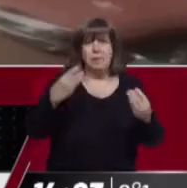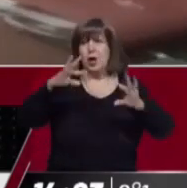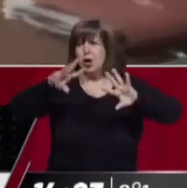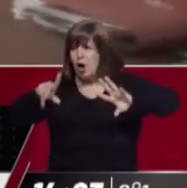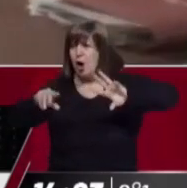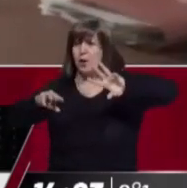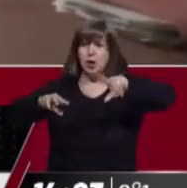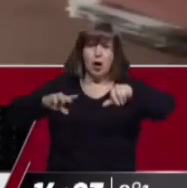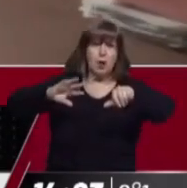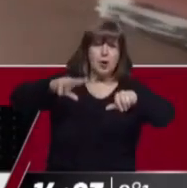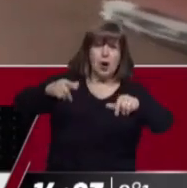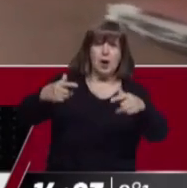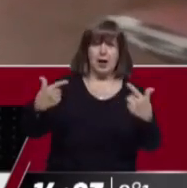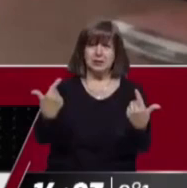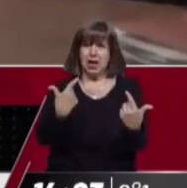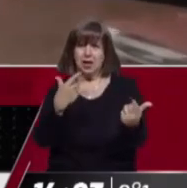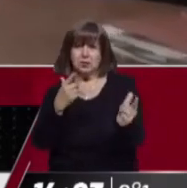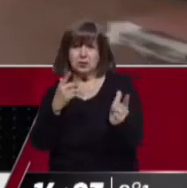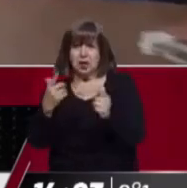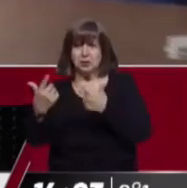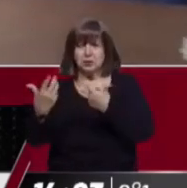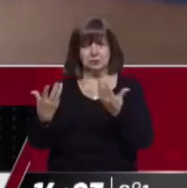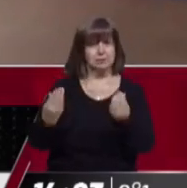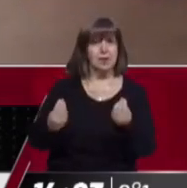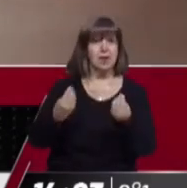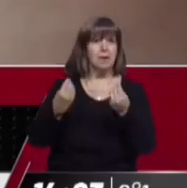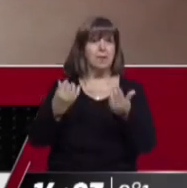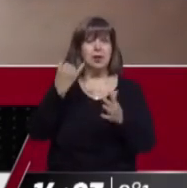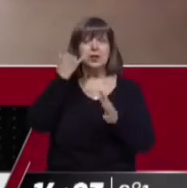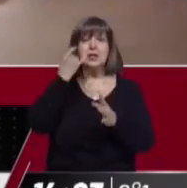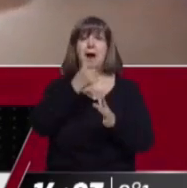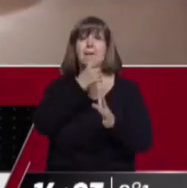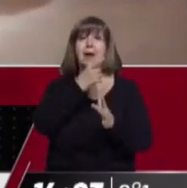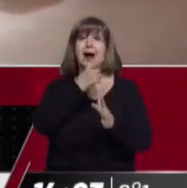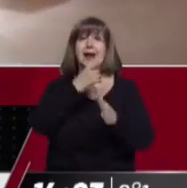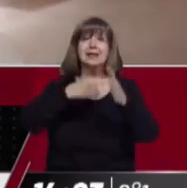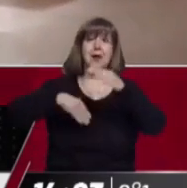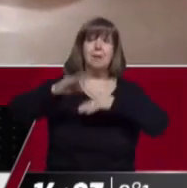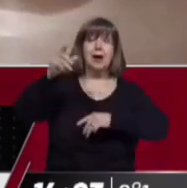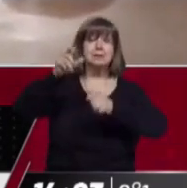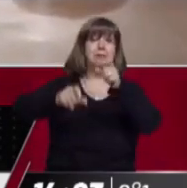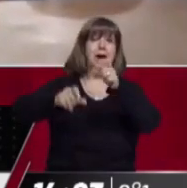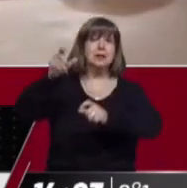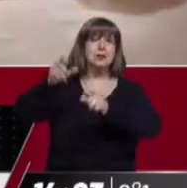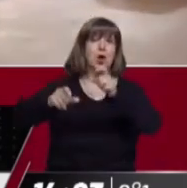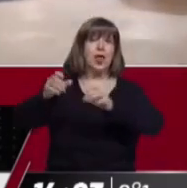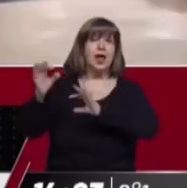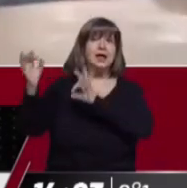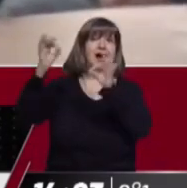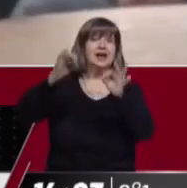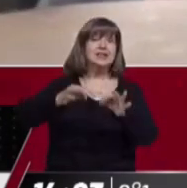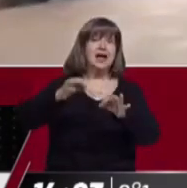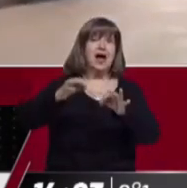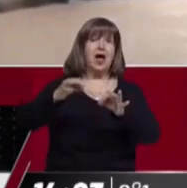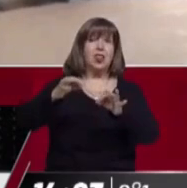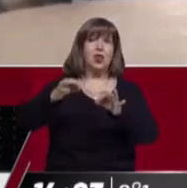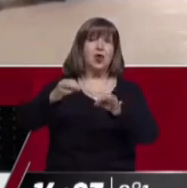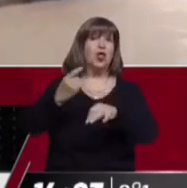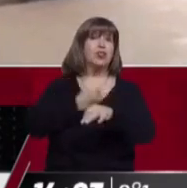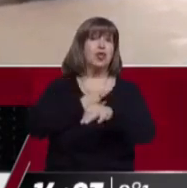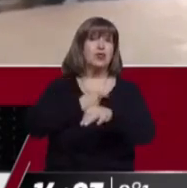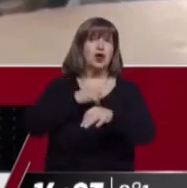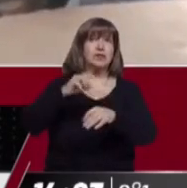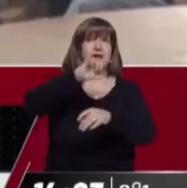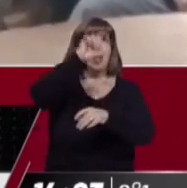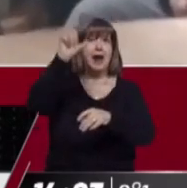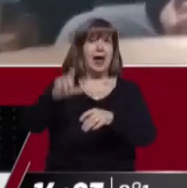y que ha ido creciendo en los últimos días. Atribuyen a la gran presencia de gente que ha llegado en los últimos tiempos a La Paz